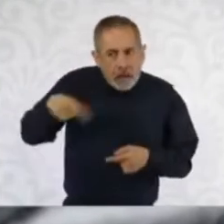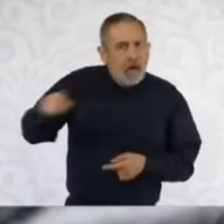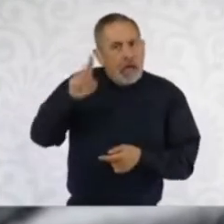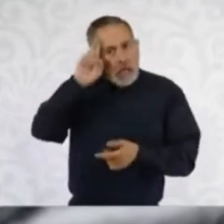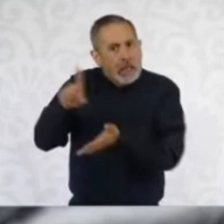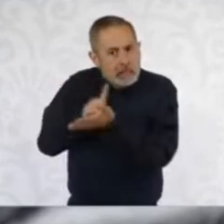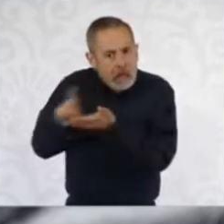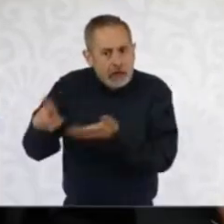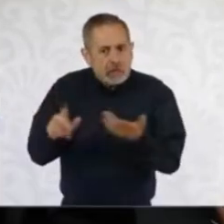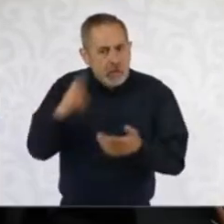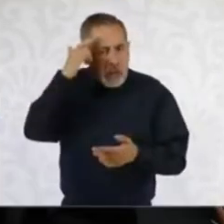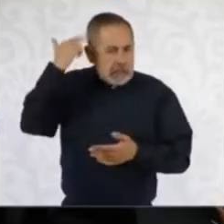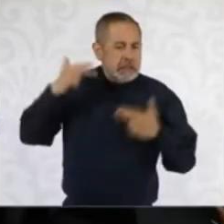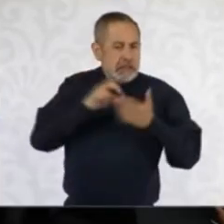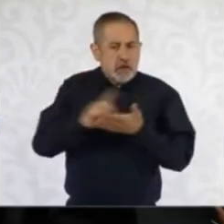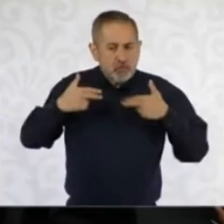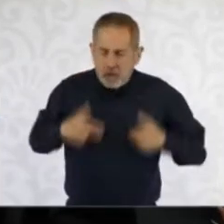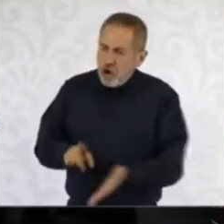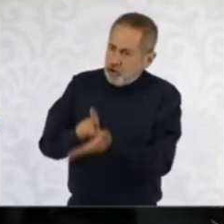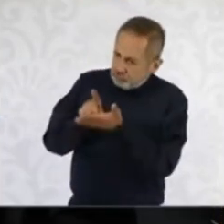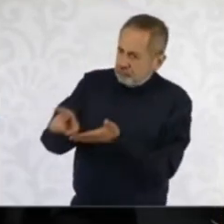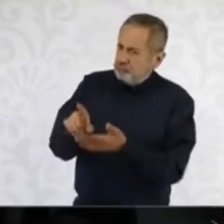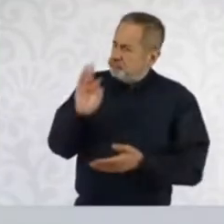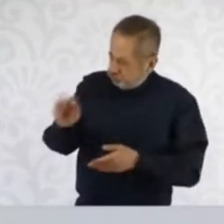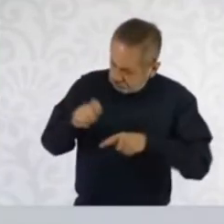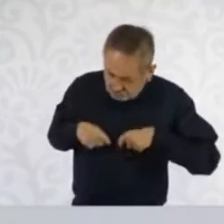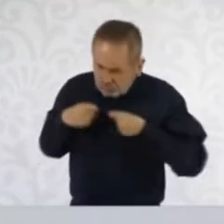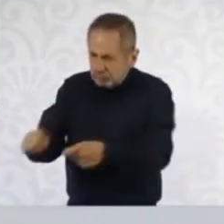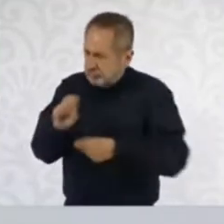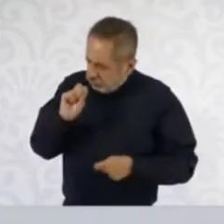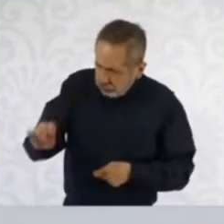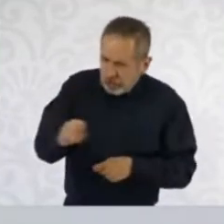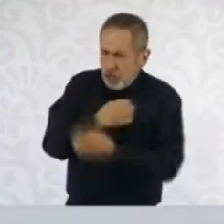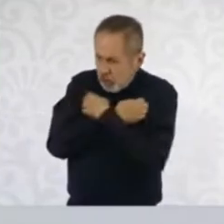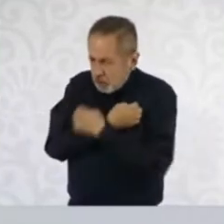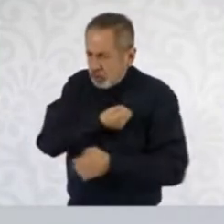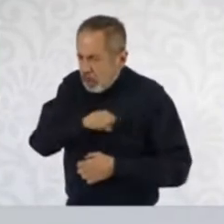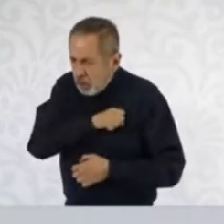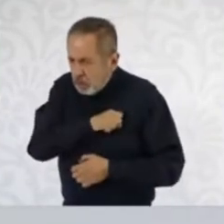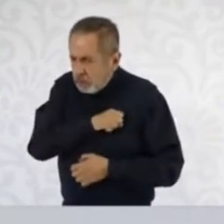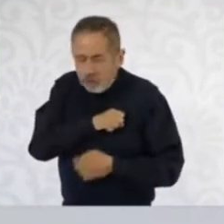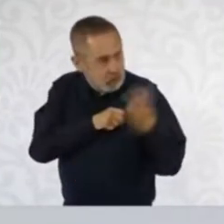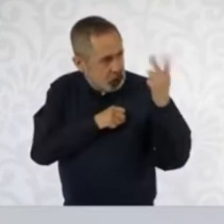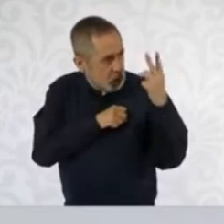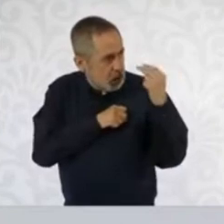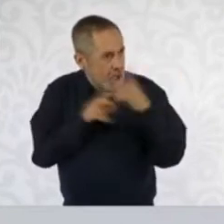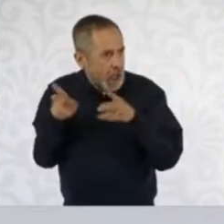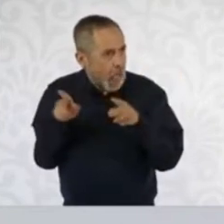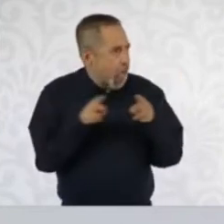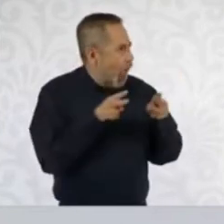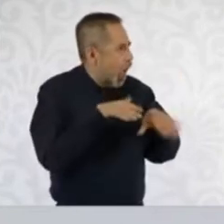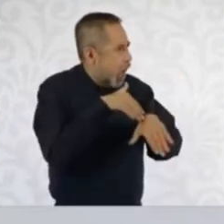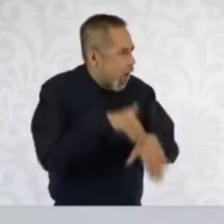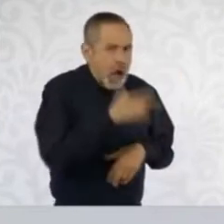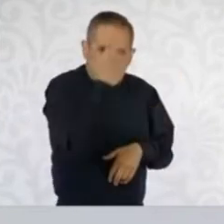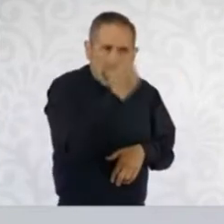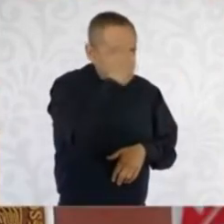universal y fraterna de los derechos humanos se quedó relegada frente a la idolatría del mercado.